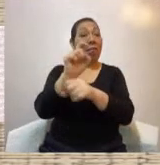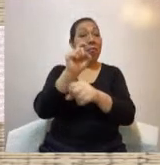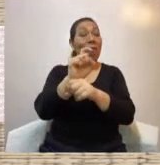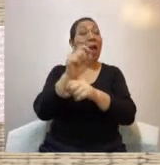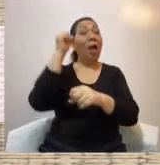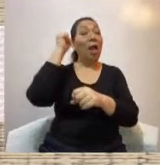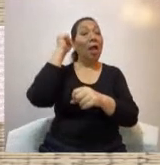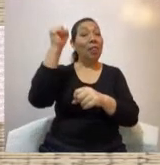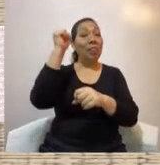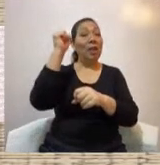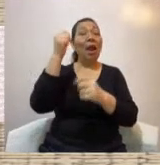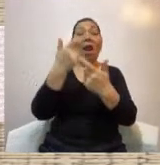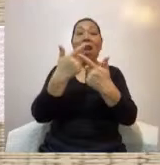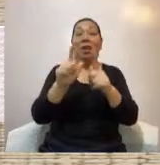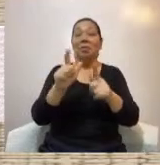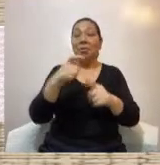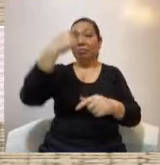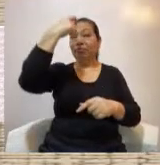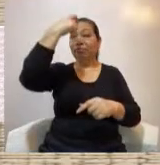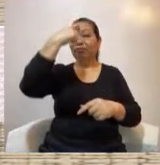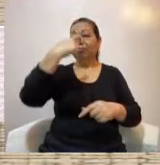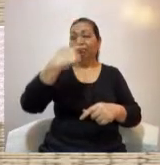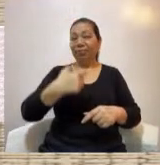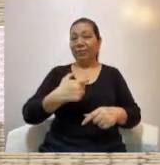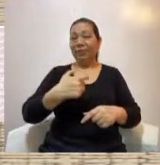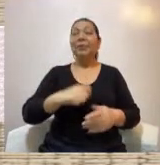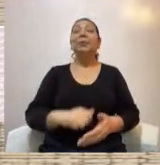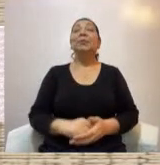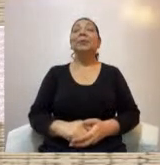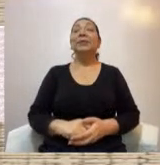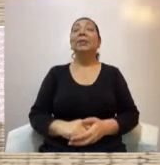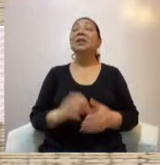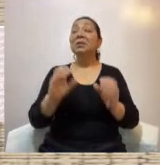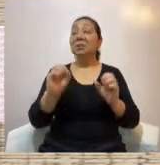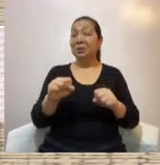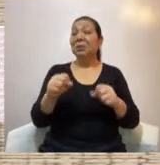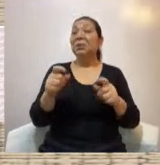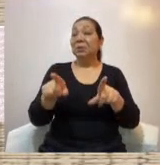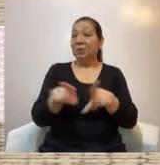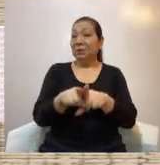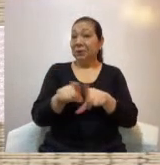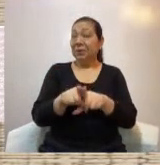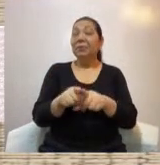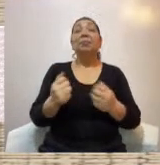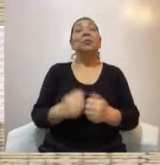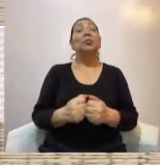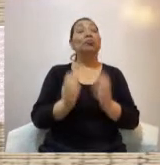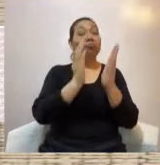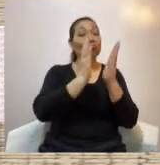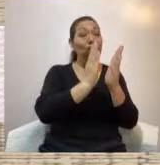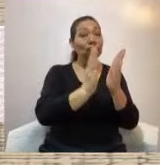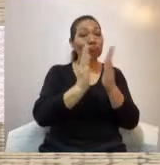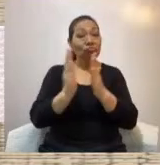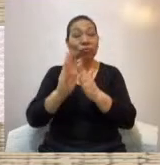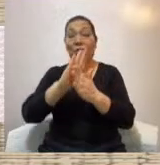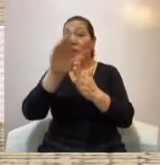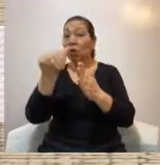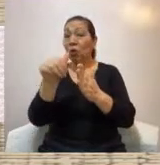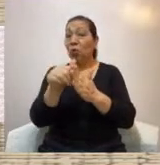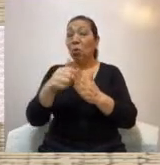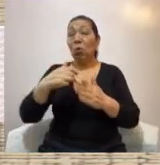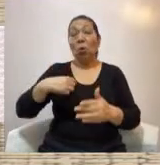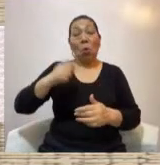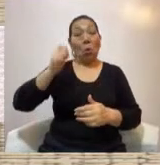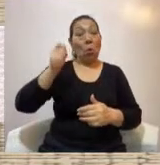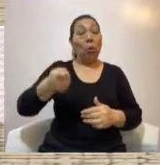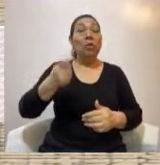la educación y el derecho al libre desarrollo de la personalidad. Asimismo, en este caso, ordena a